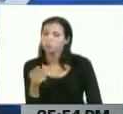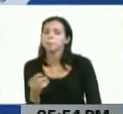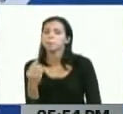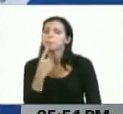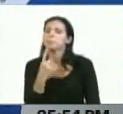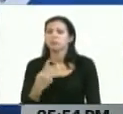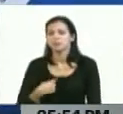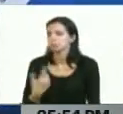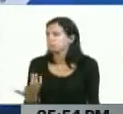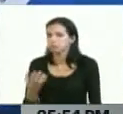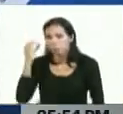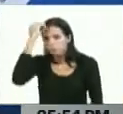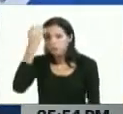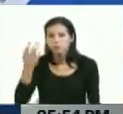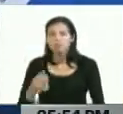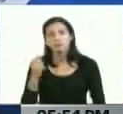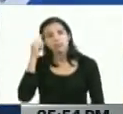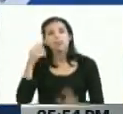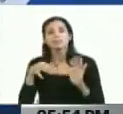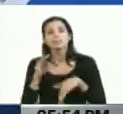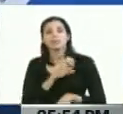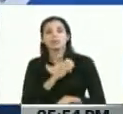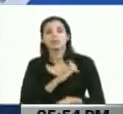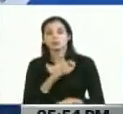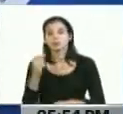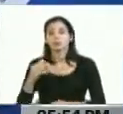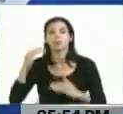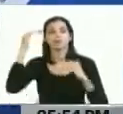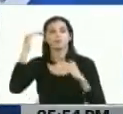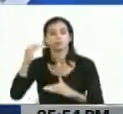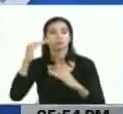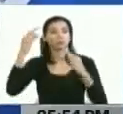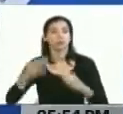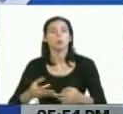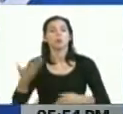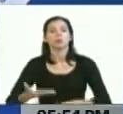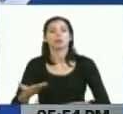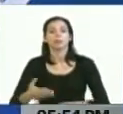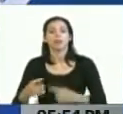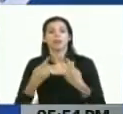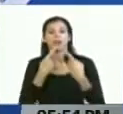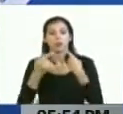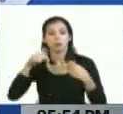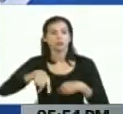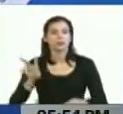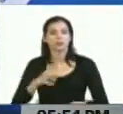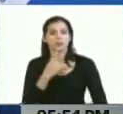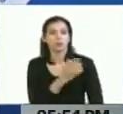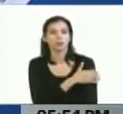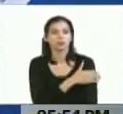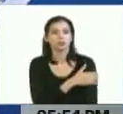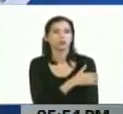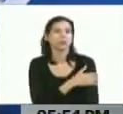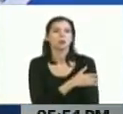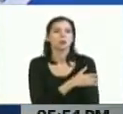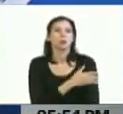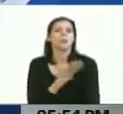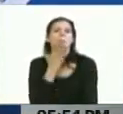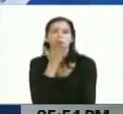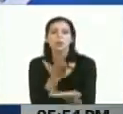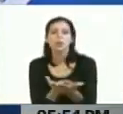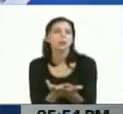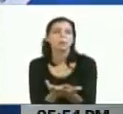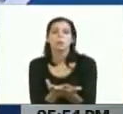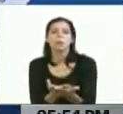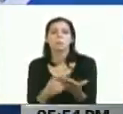esto. Se ha dicho que el 13 de enero es una fecha tope para el diálogo en Venezuela. Se dice que la oposición va a lanzar un plan algo así como de reconquista de Venezuela